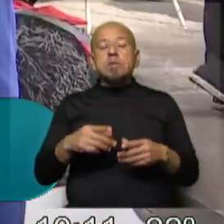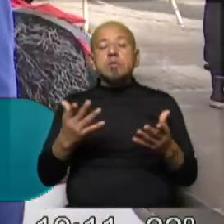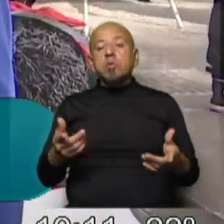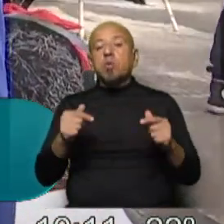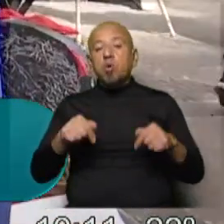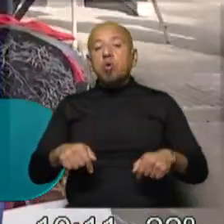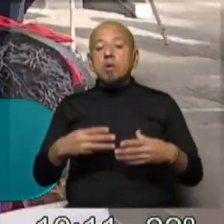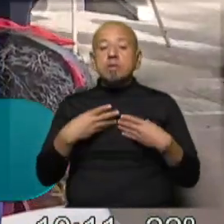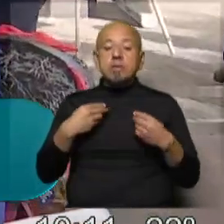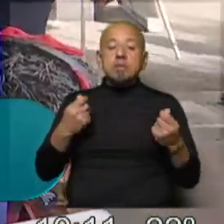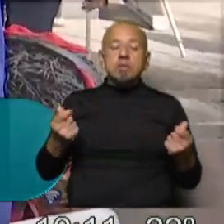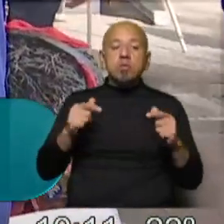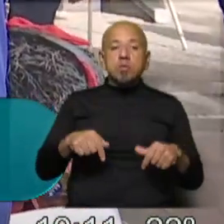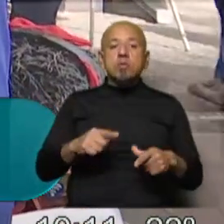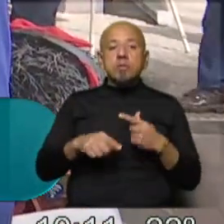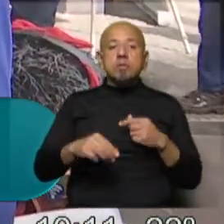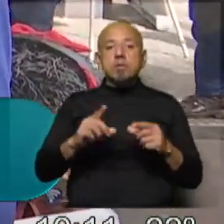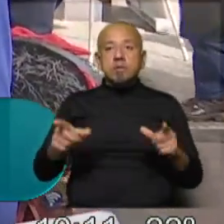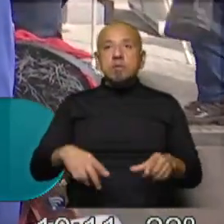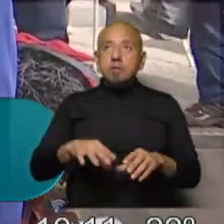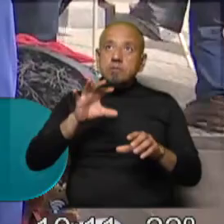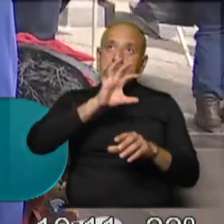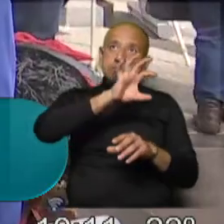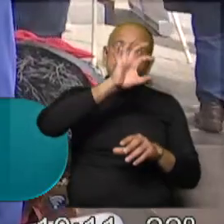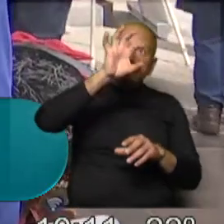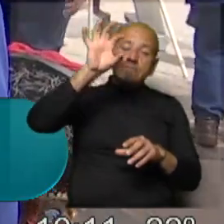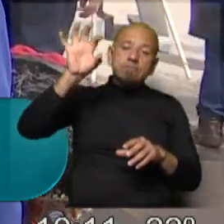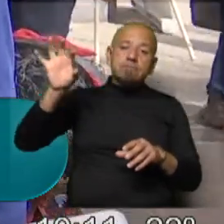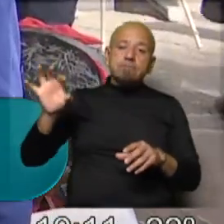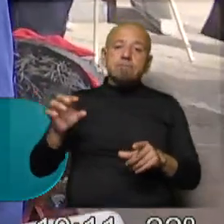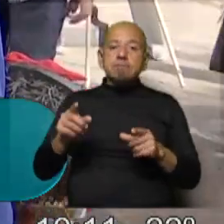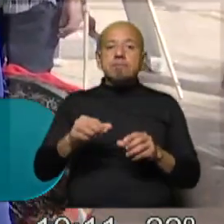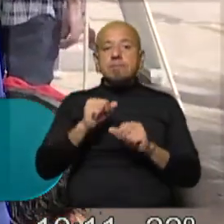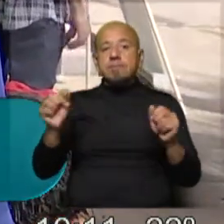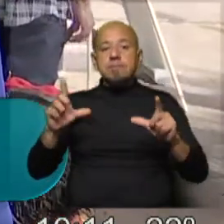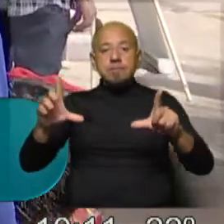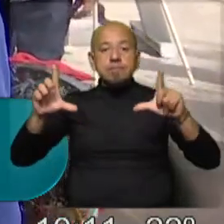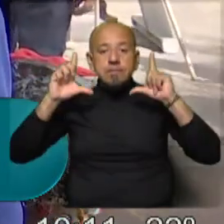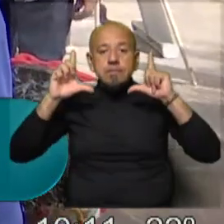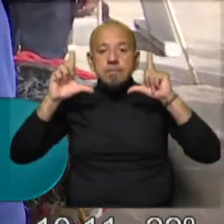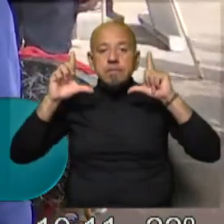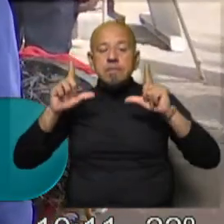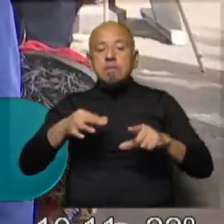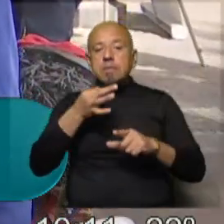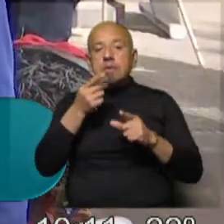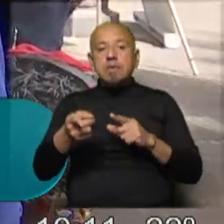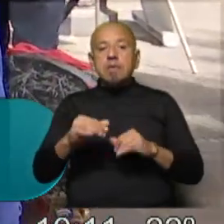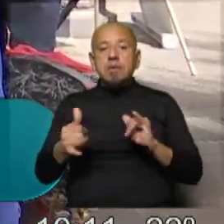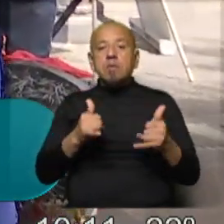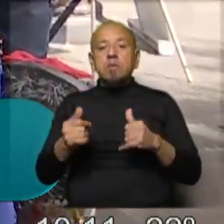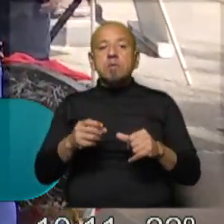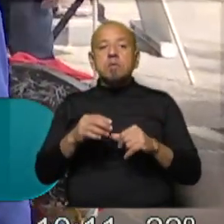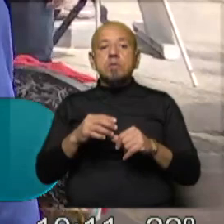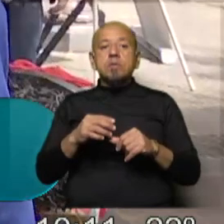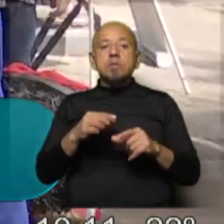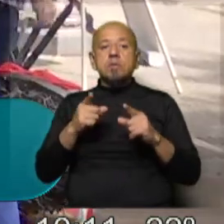hoy y ahí tenemos los emoticones, ¿no? Que en realidad uno puede poner la cara ahí y expresar y también es un juego más de redes donde